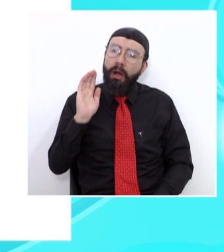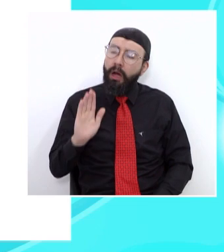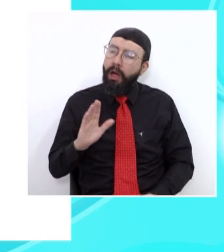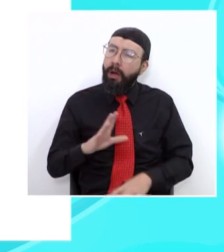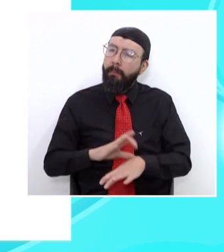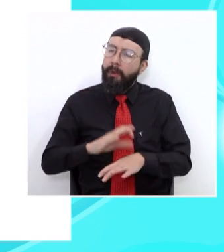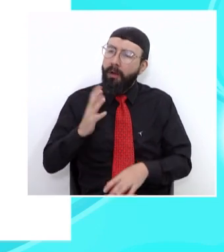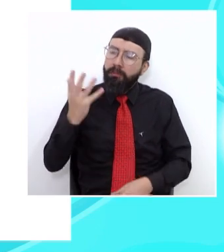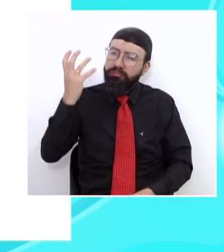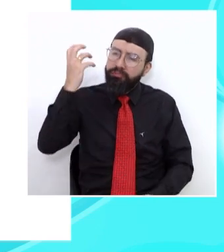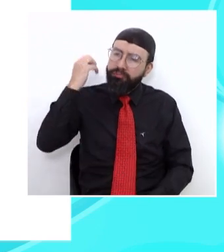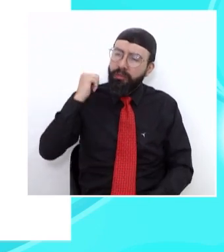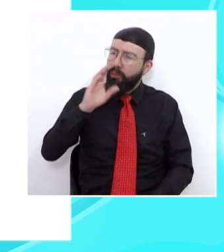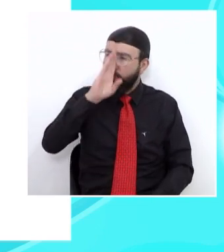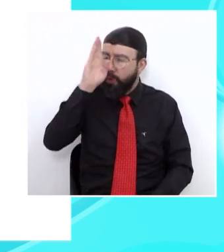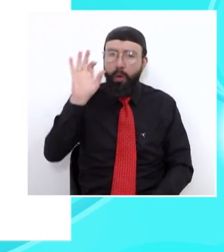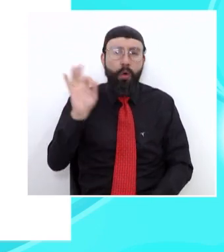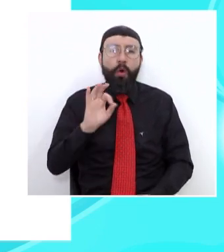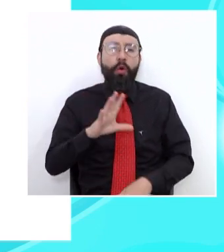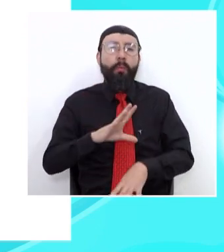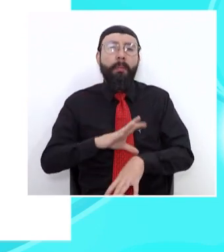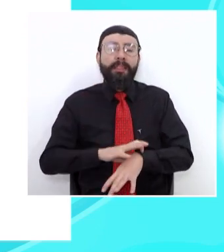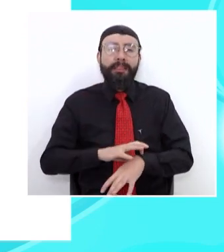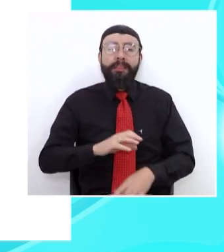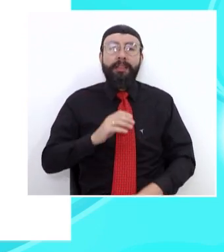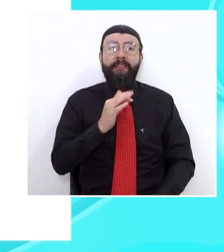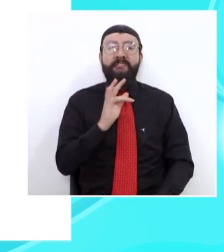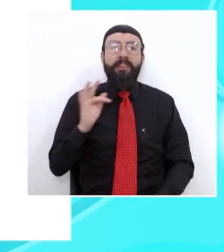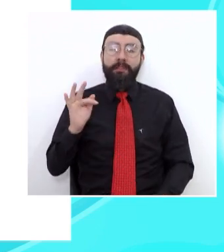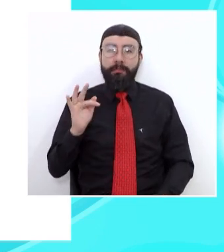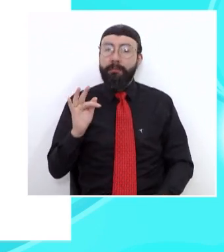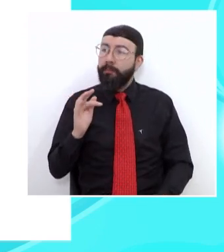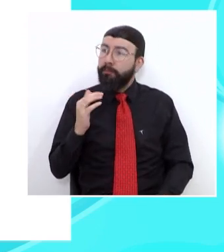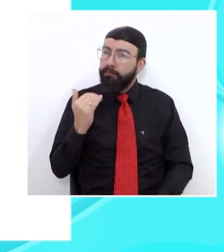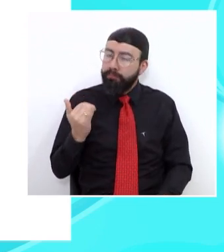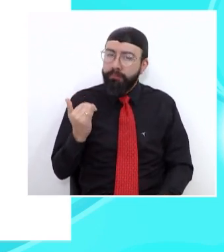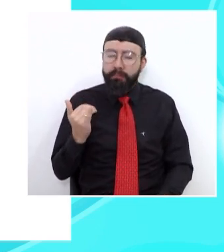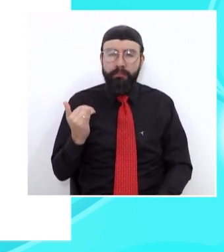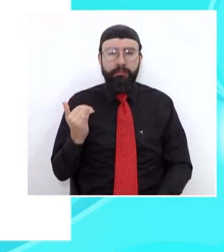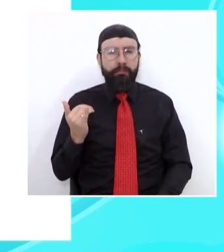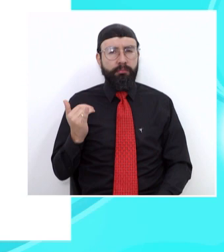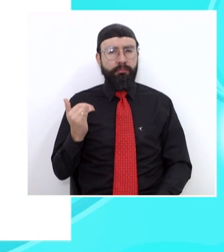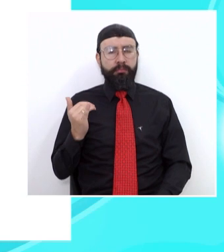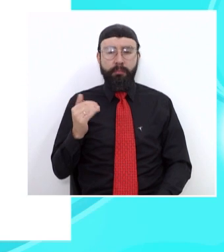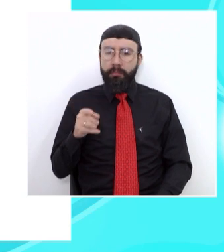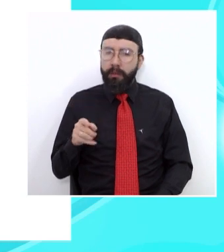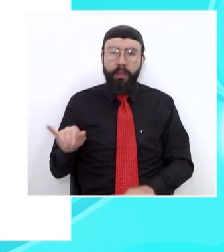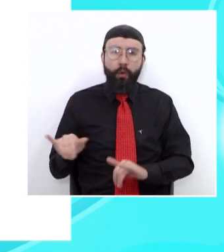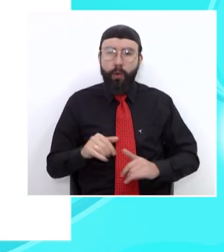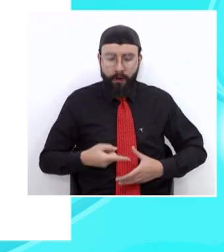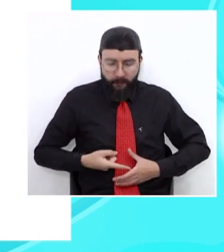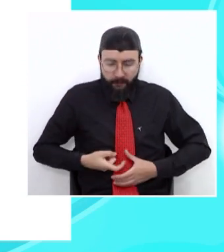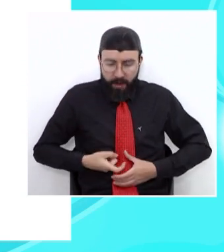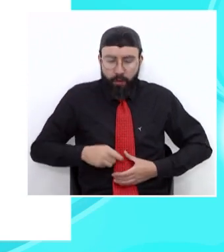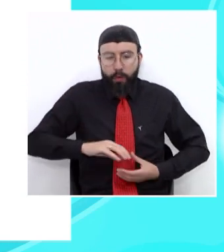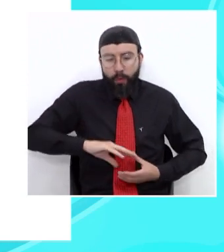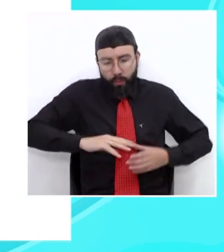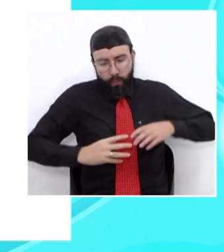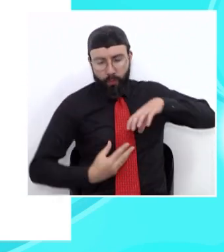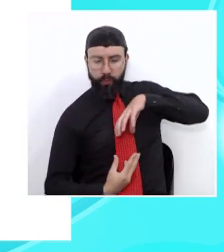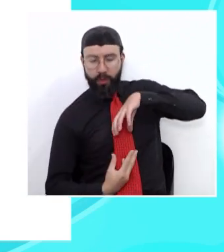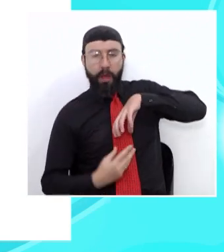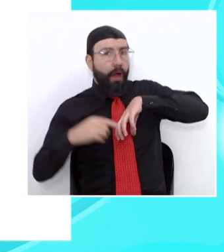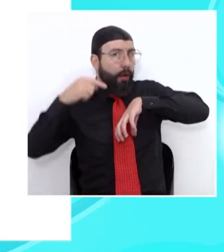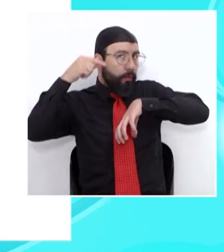en la medicina francesa del doctor Paul Noyer, ¿sí? Nos damos cuenta que es un feto invertido. Ah, es que cuando yo